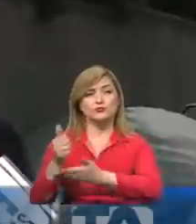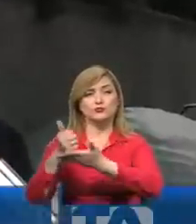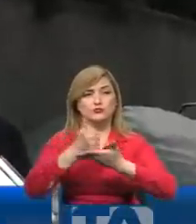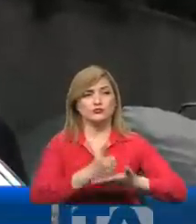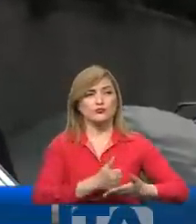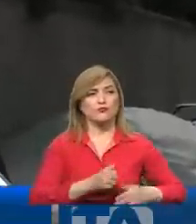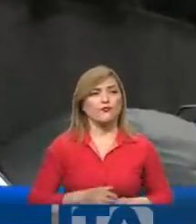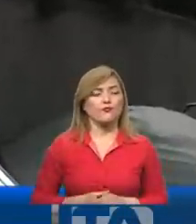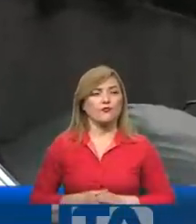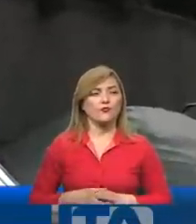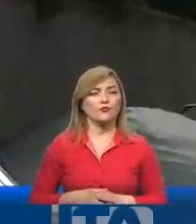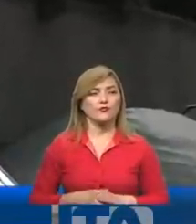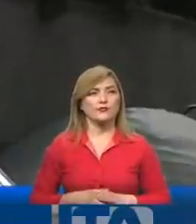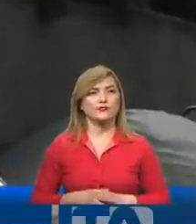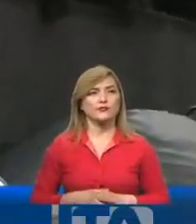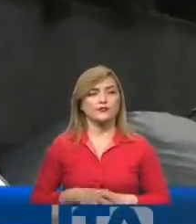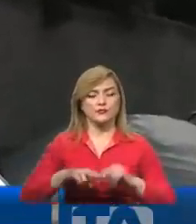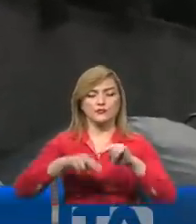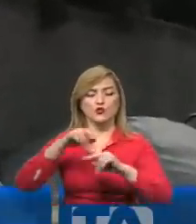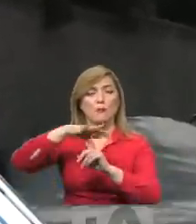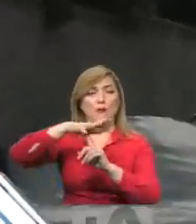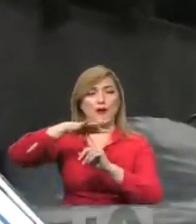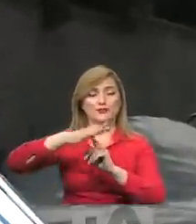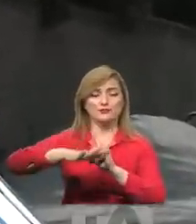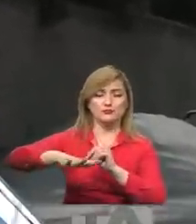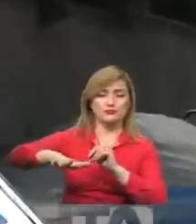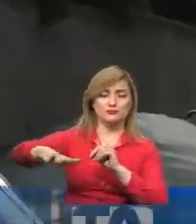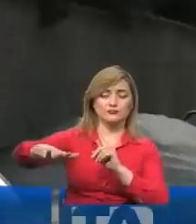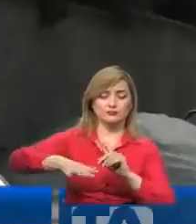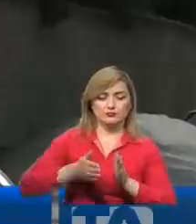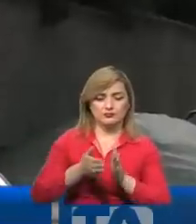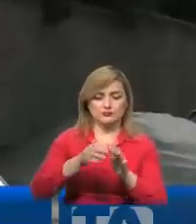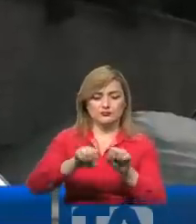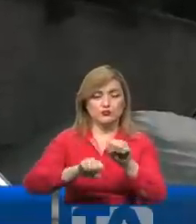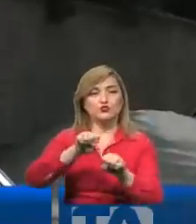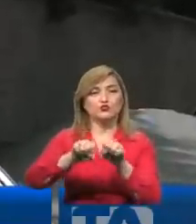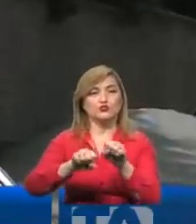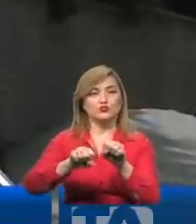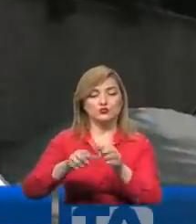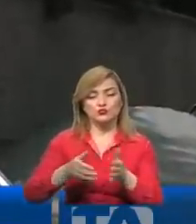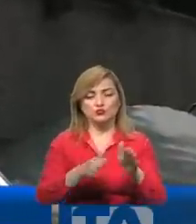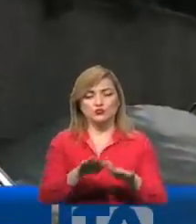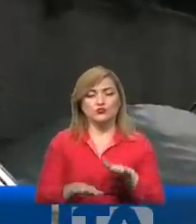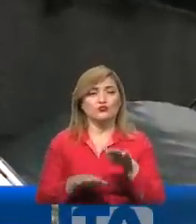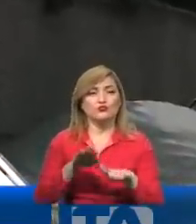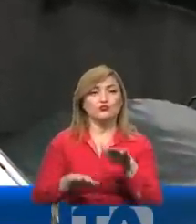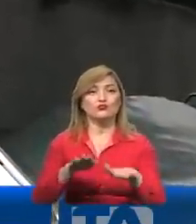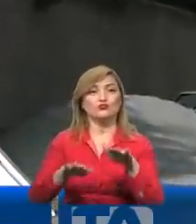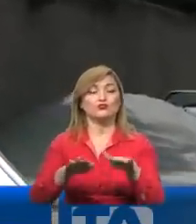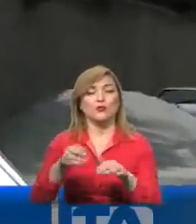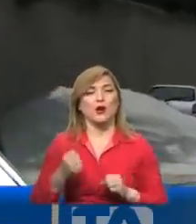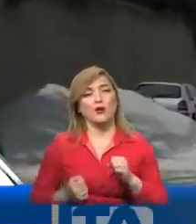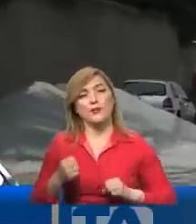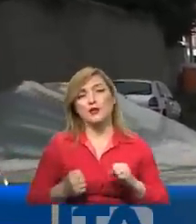ayuden construyendo un parque lineal que conste una ciclovía y una ruta para caminar, que empate desde aquí